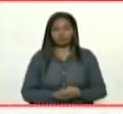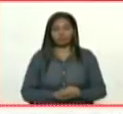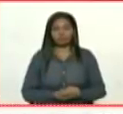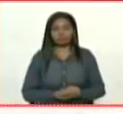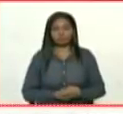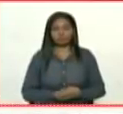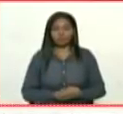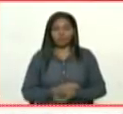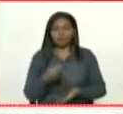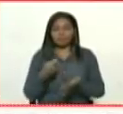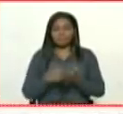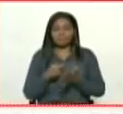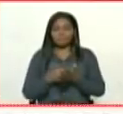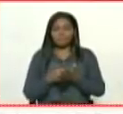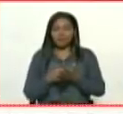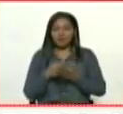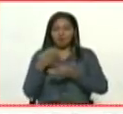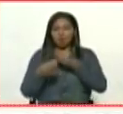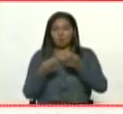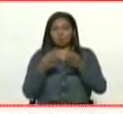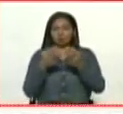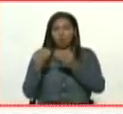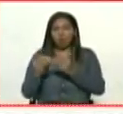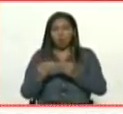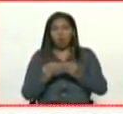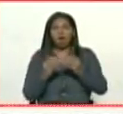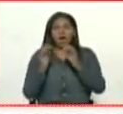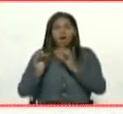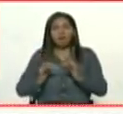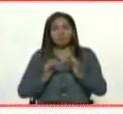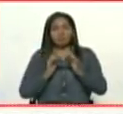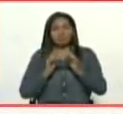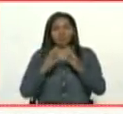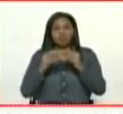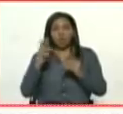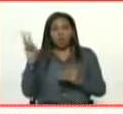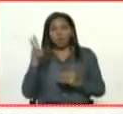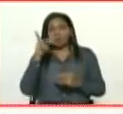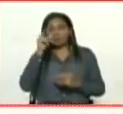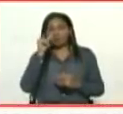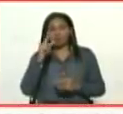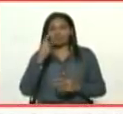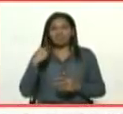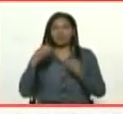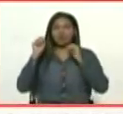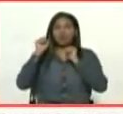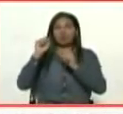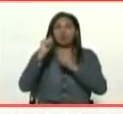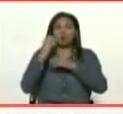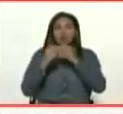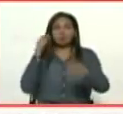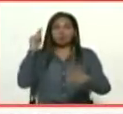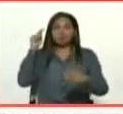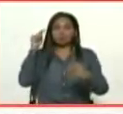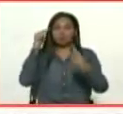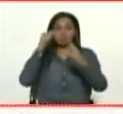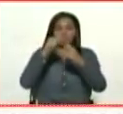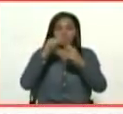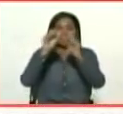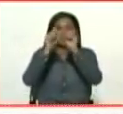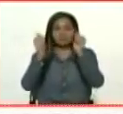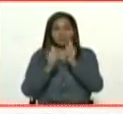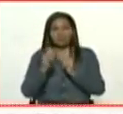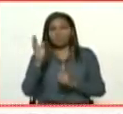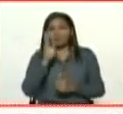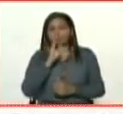pago electrónico a todos los venezolanos y venezolanas, y tenemos que lograrlo como una gran meta nacional del sistema